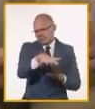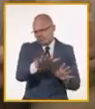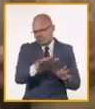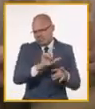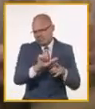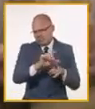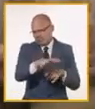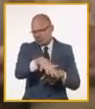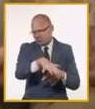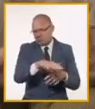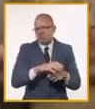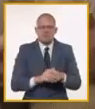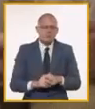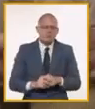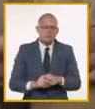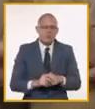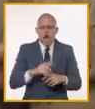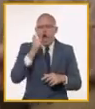campesino se